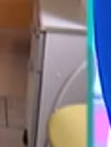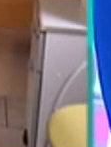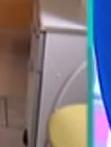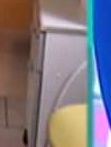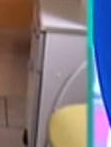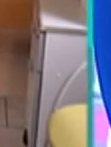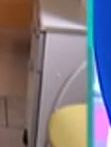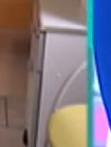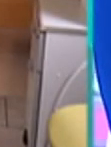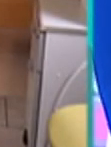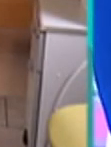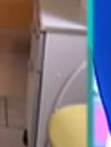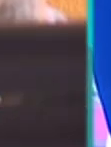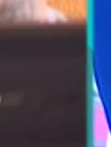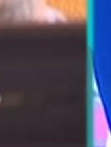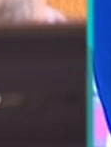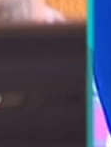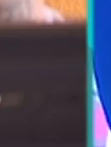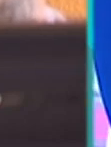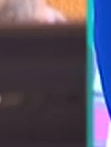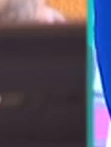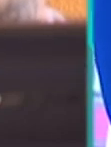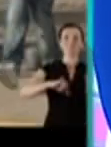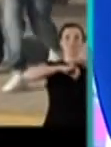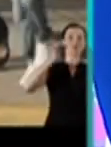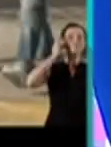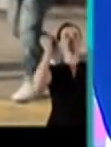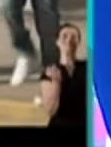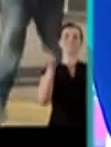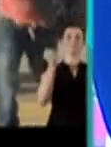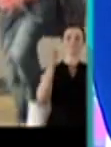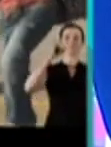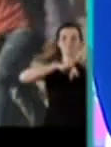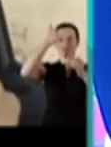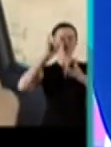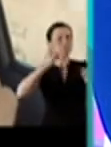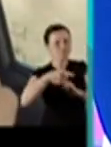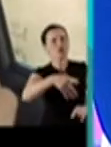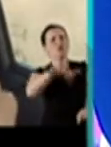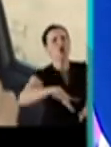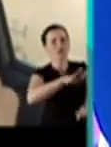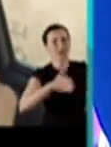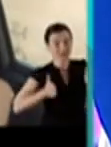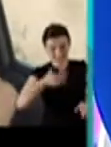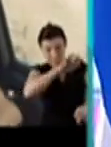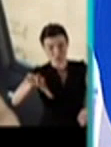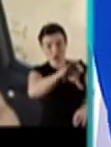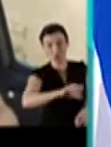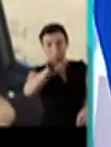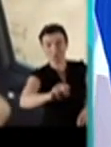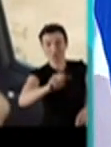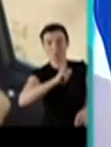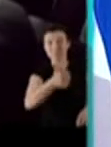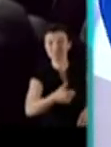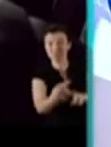a 2017 y algo también llamativo y triste es que la edad ha disminuido con respecto también al año pasado